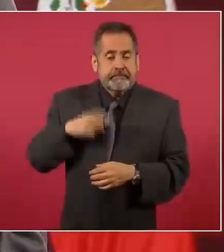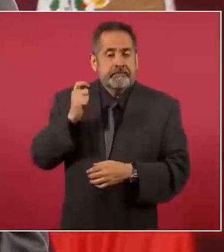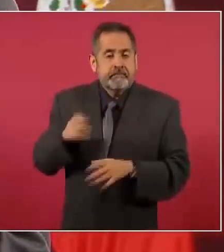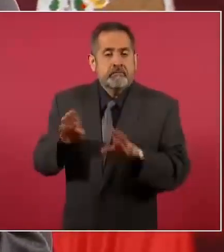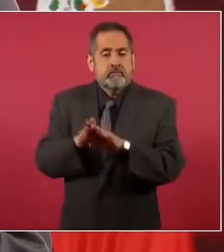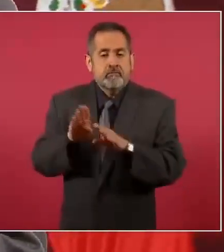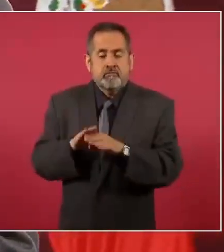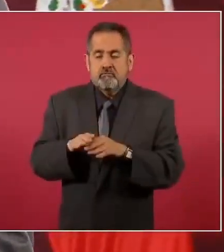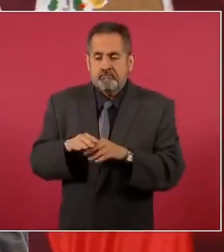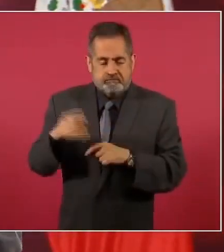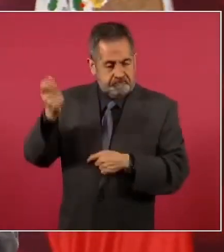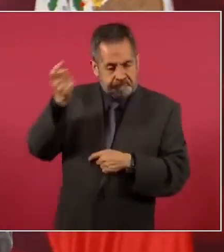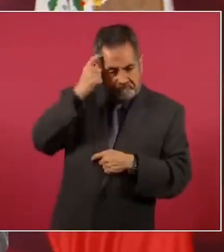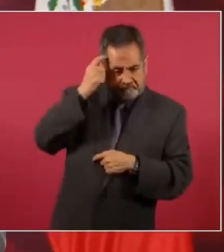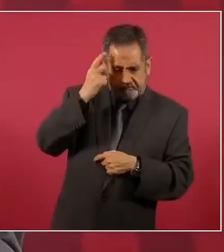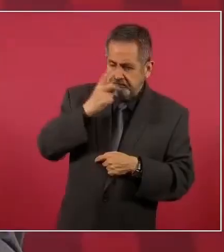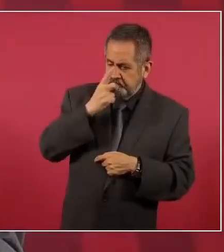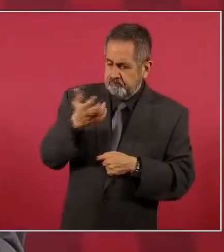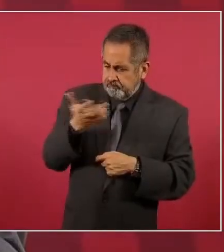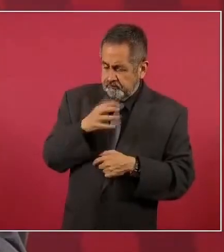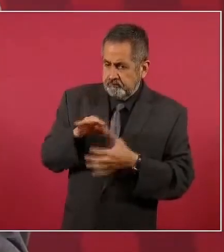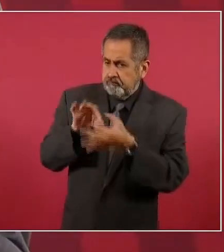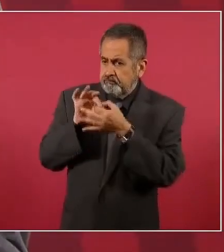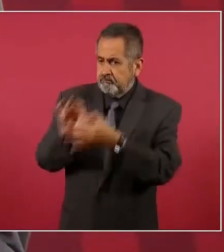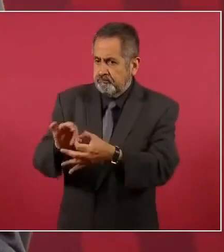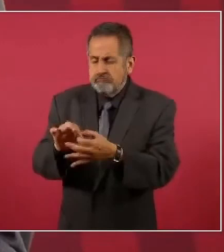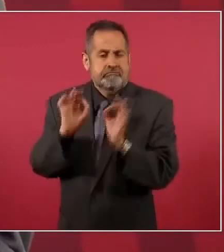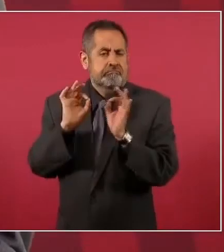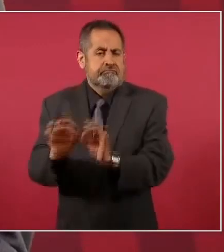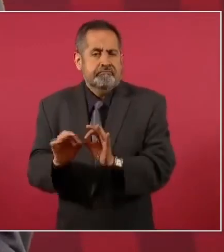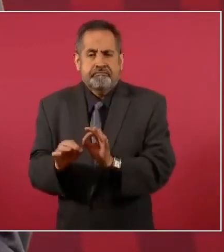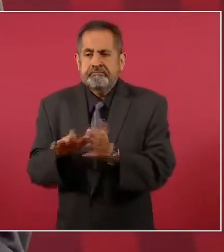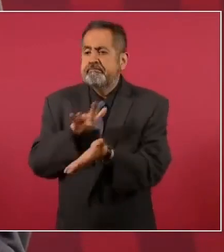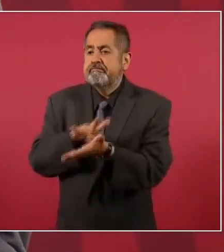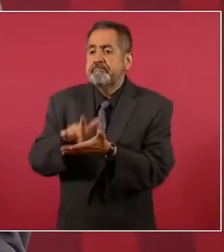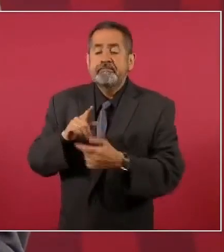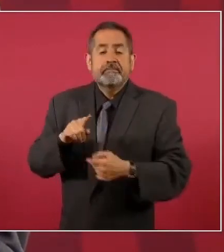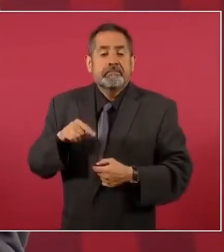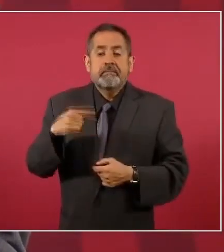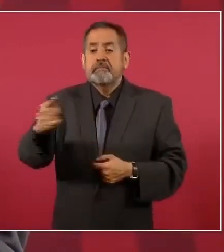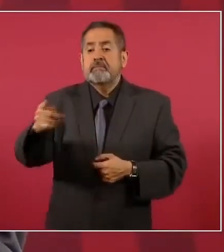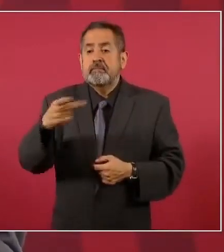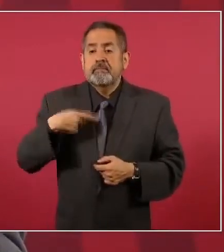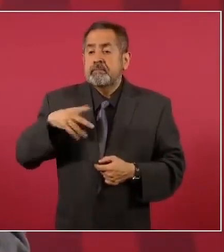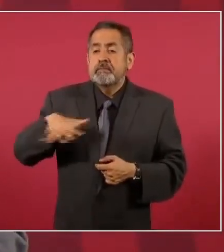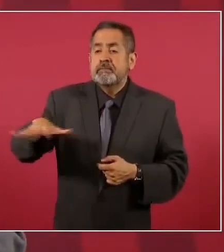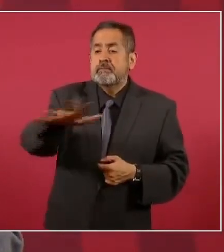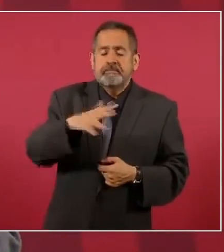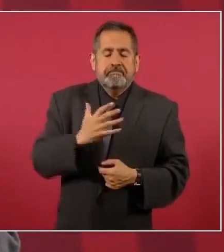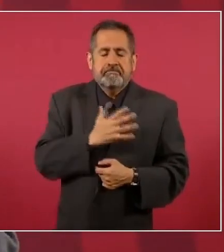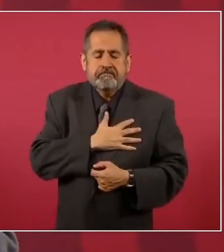de manera consecuente, si no le tienen amor al pueblo,